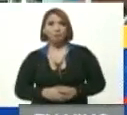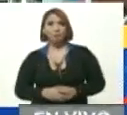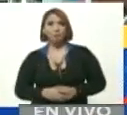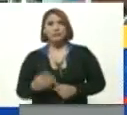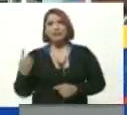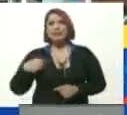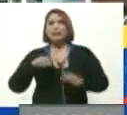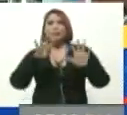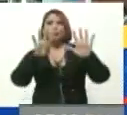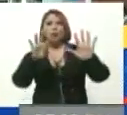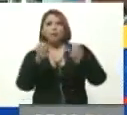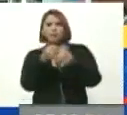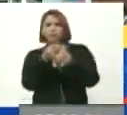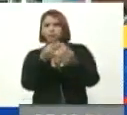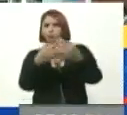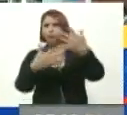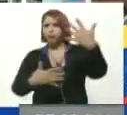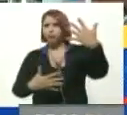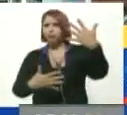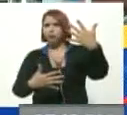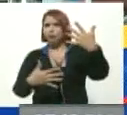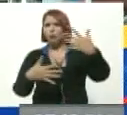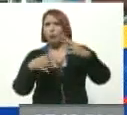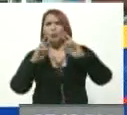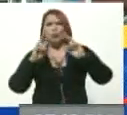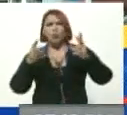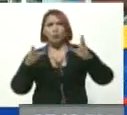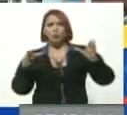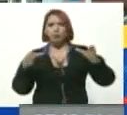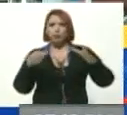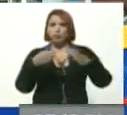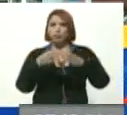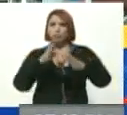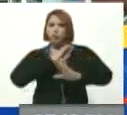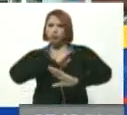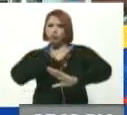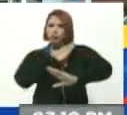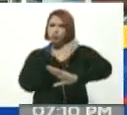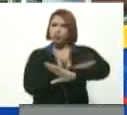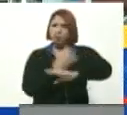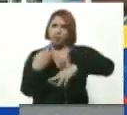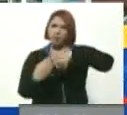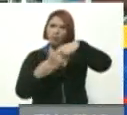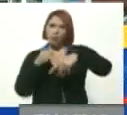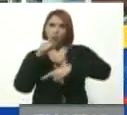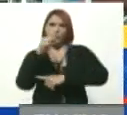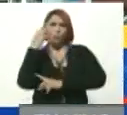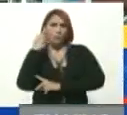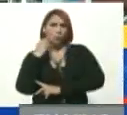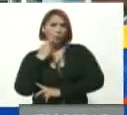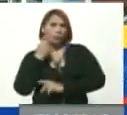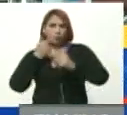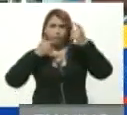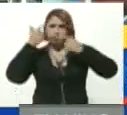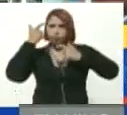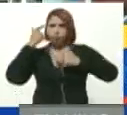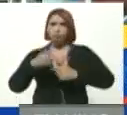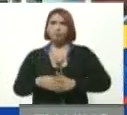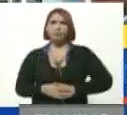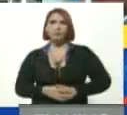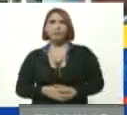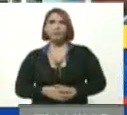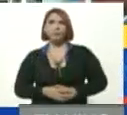9 opciones en el campo de las fuerzas revolucionarias bolivarianas chavistas.